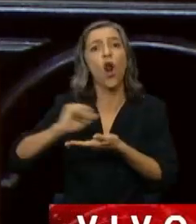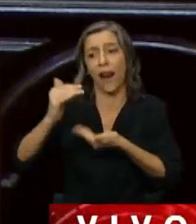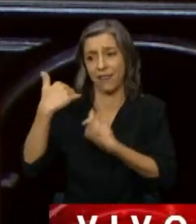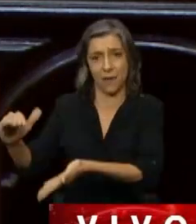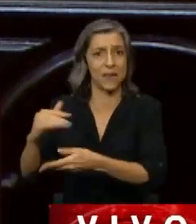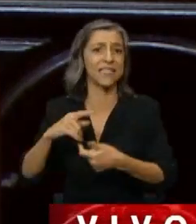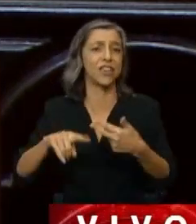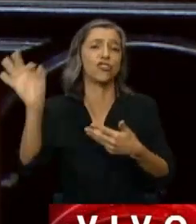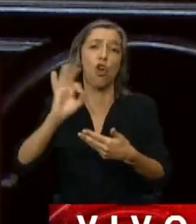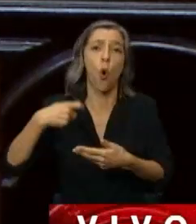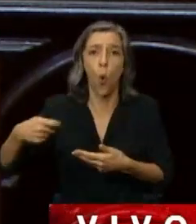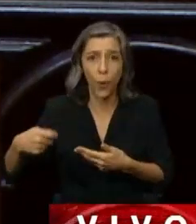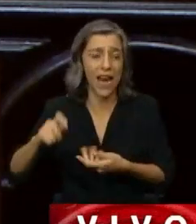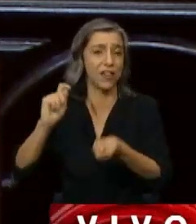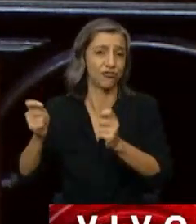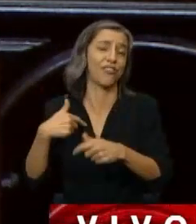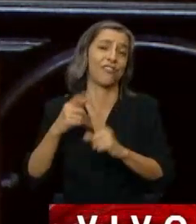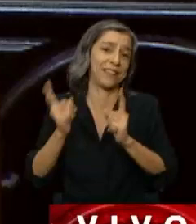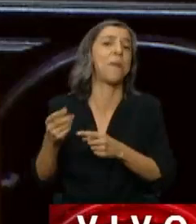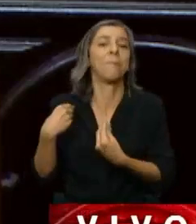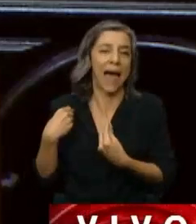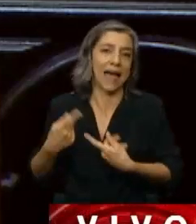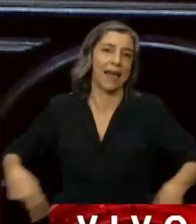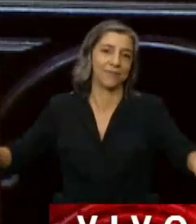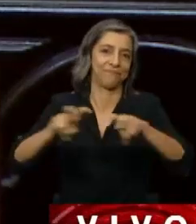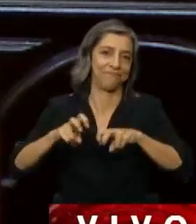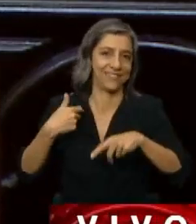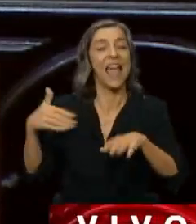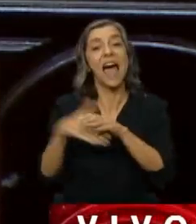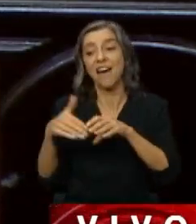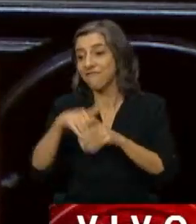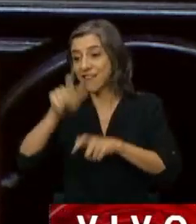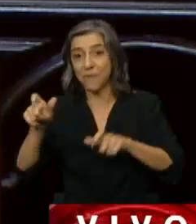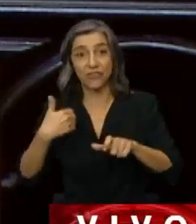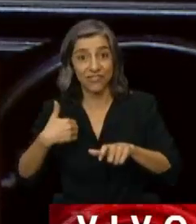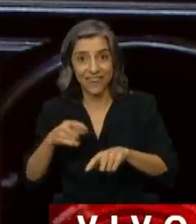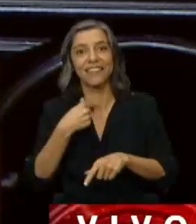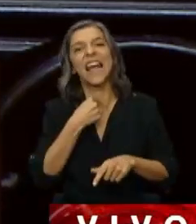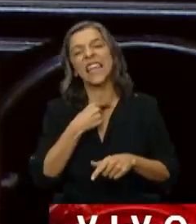reprivatizar el sistema previsional y hacerse de los ahorros de los argentinos, como fue anunciado ayer, para